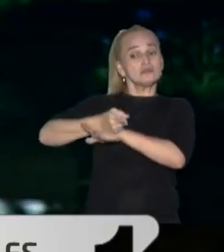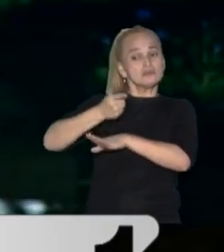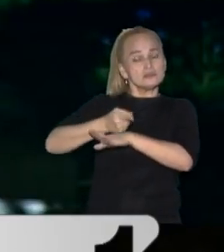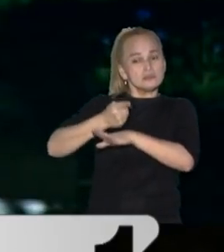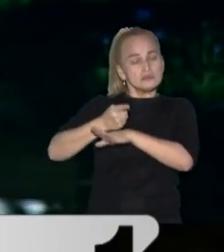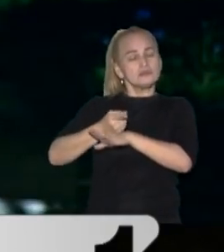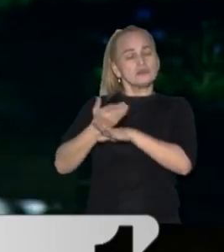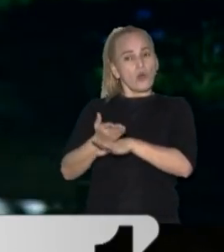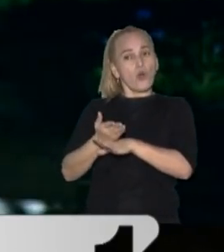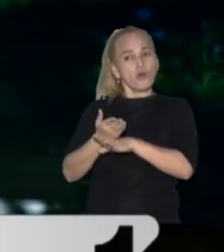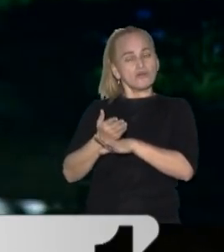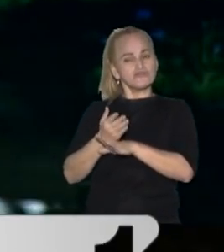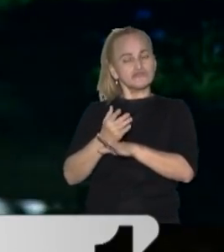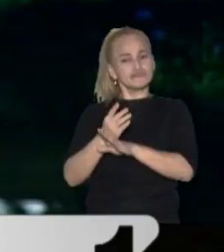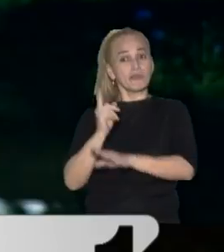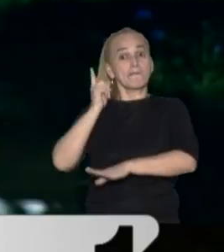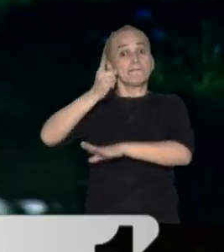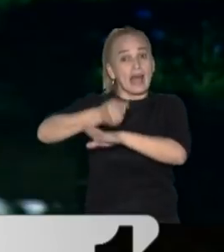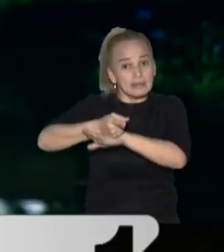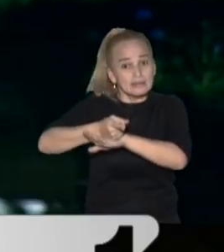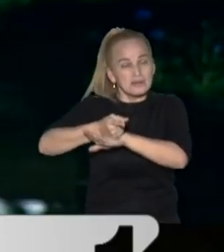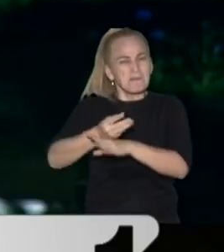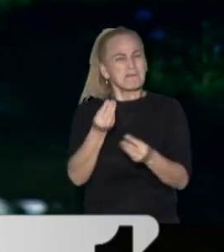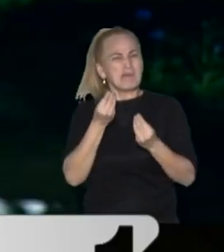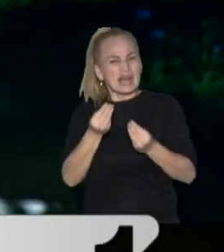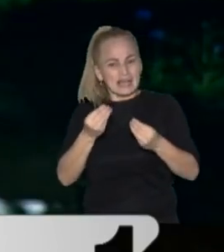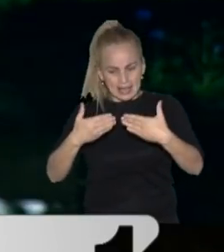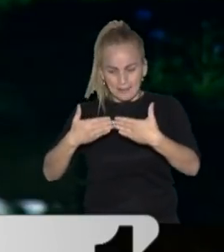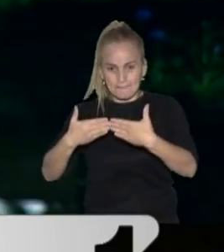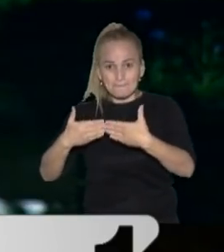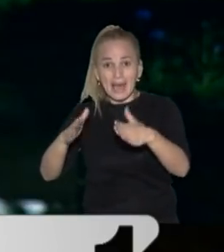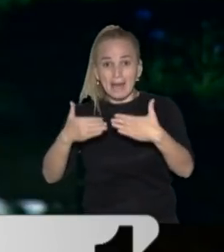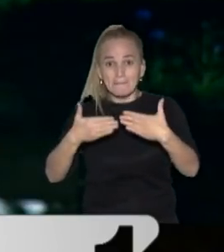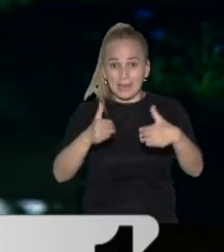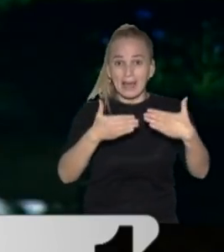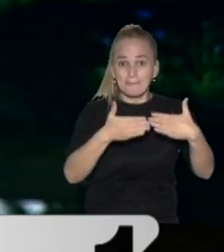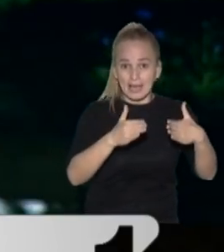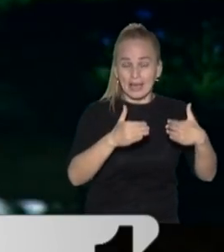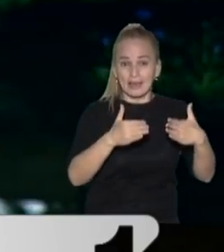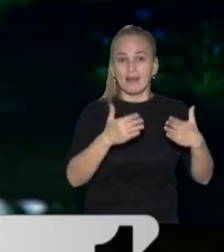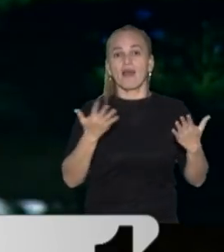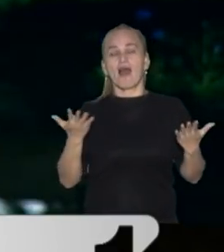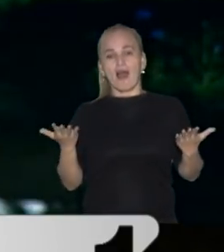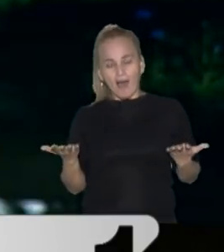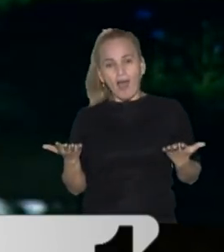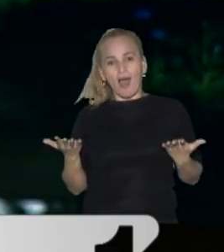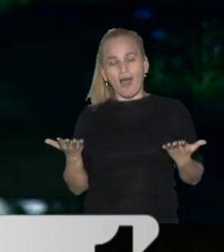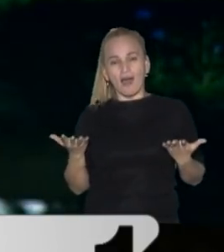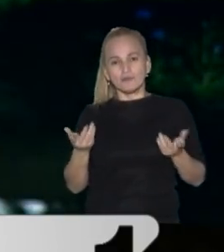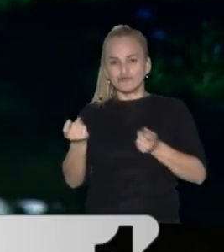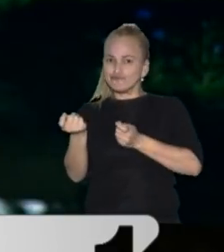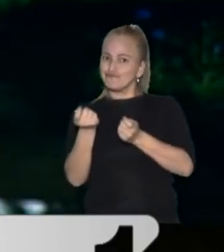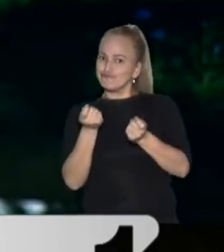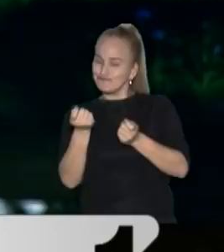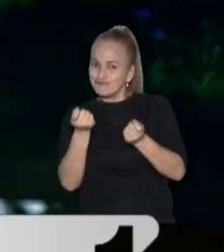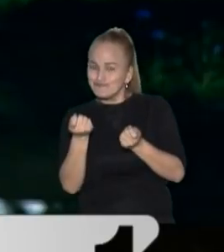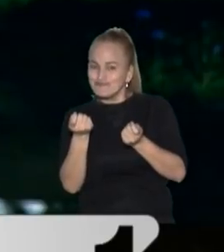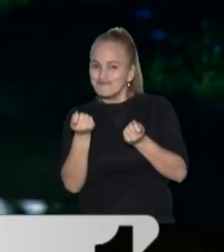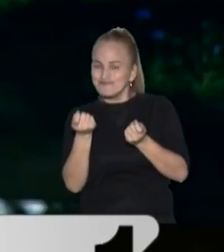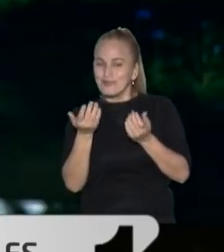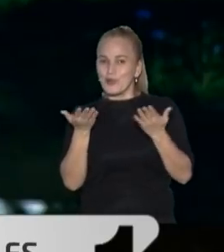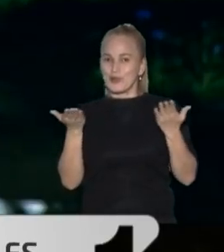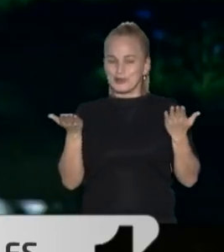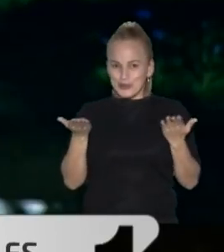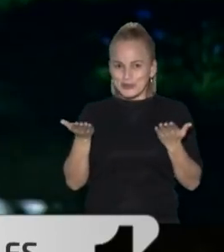máxima capacidad operacional para que dentro de la proporcionalidad y dentro